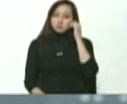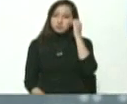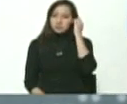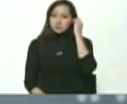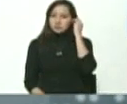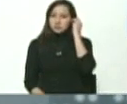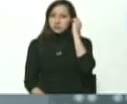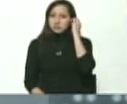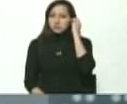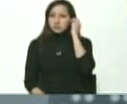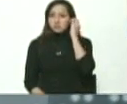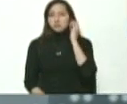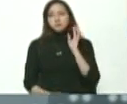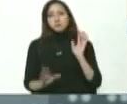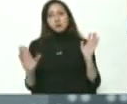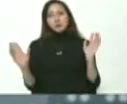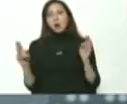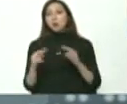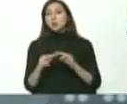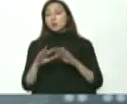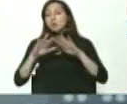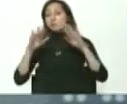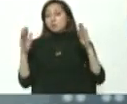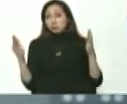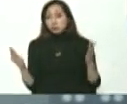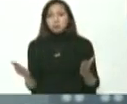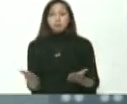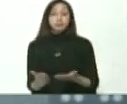Ya reconocida en el mundo.